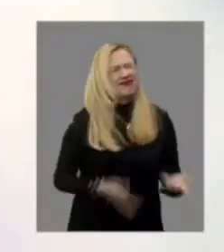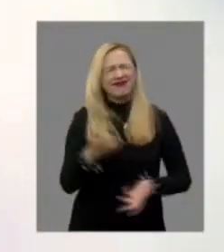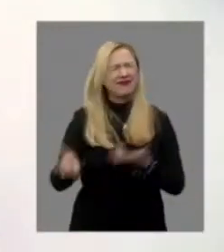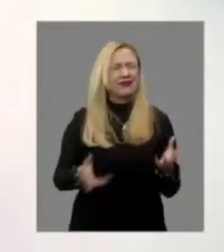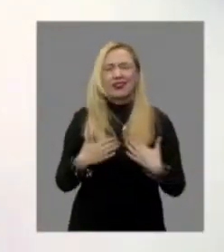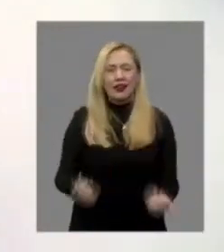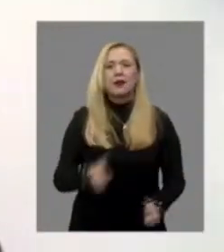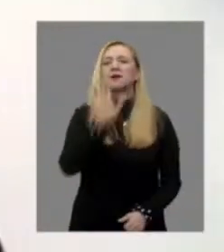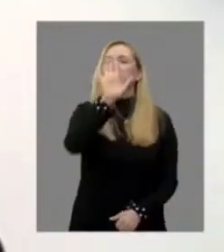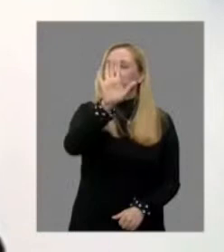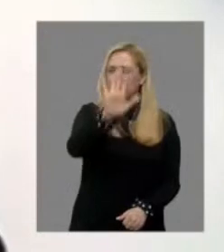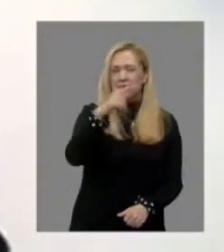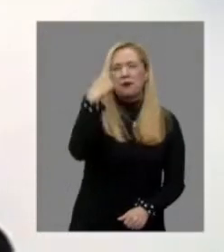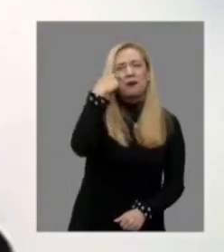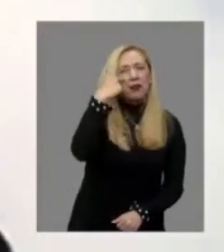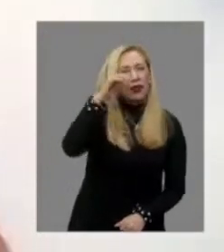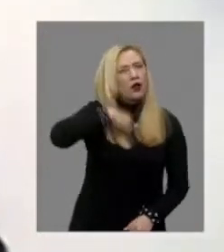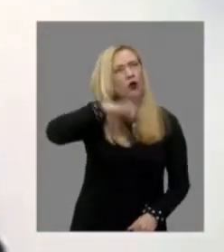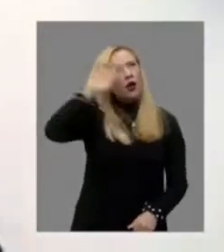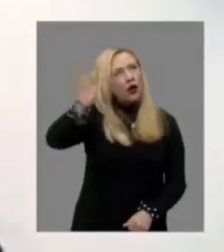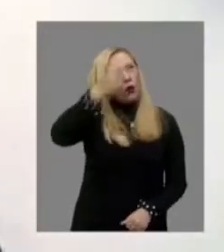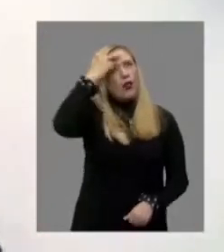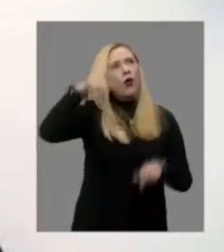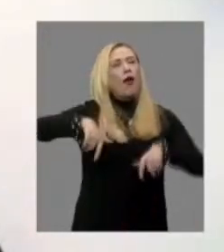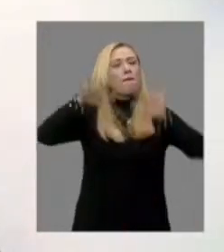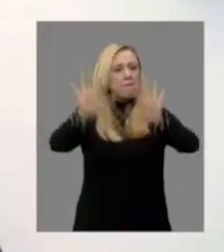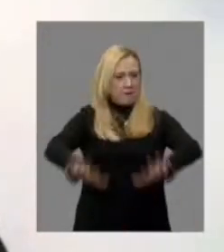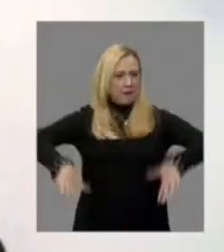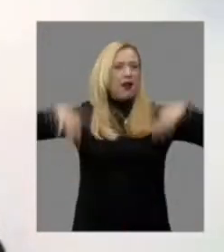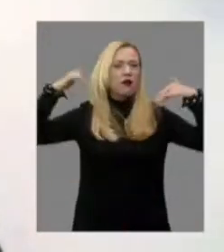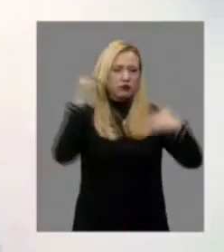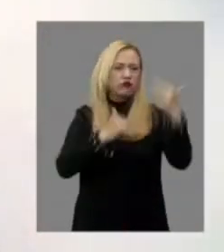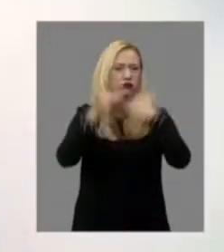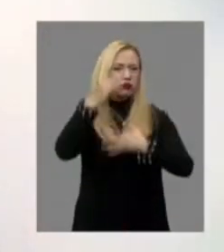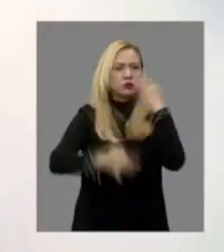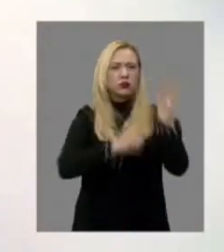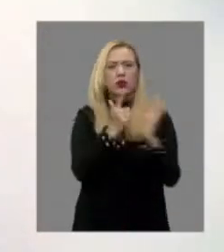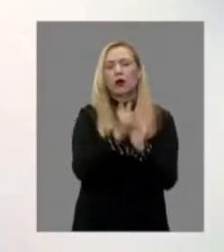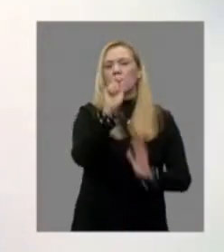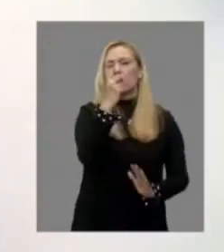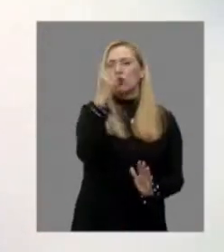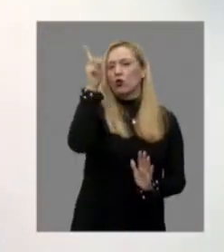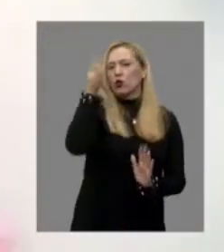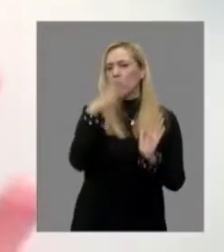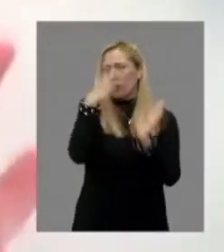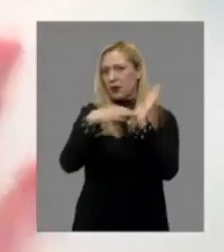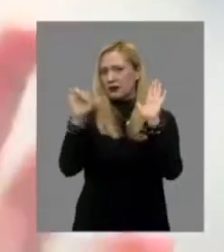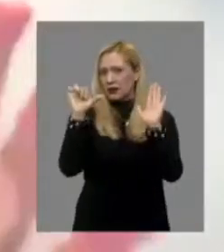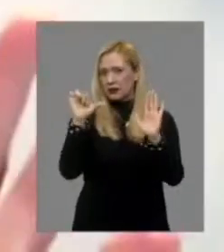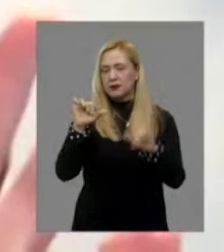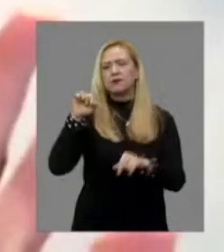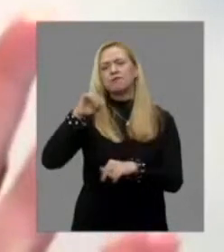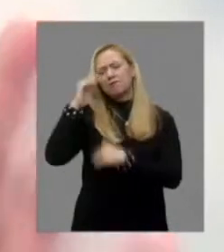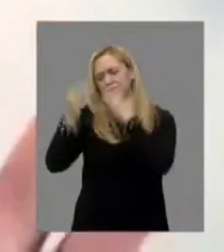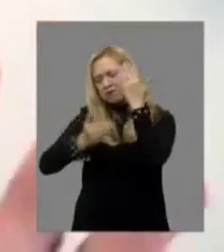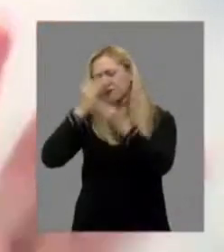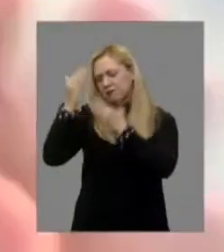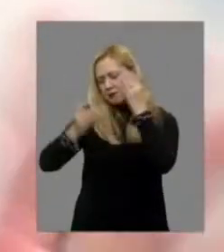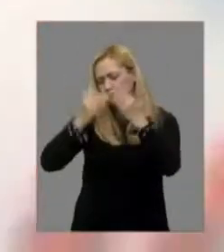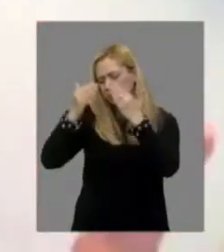Recuerdo cuando el Pleno estudió la acción de inconstitucional 22-2016.